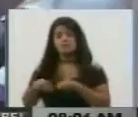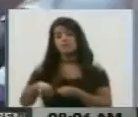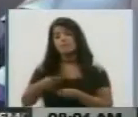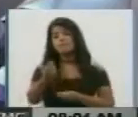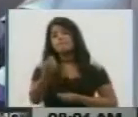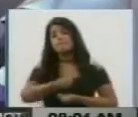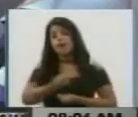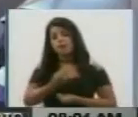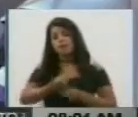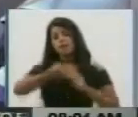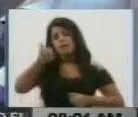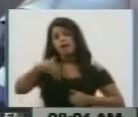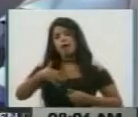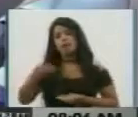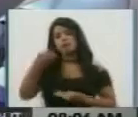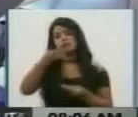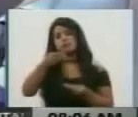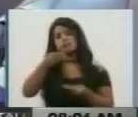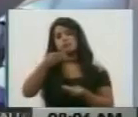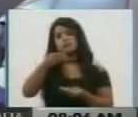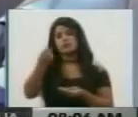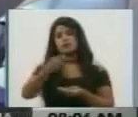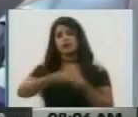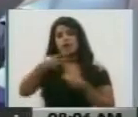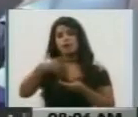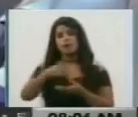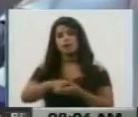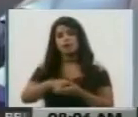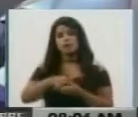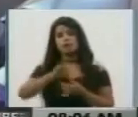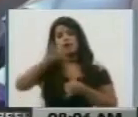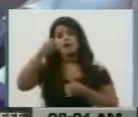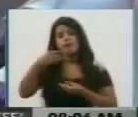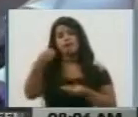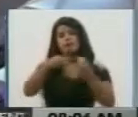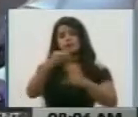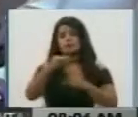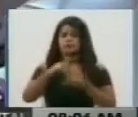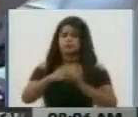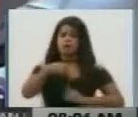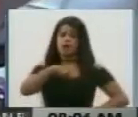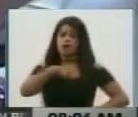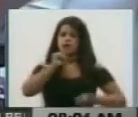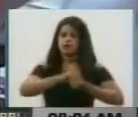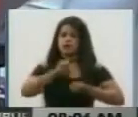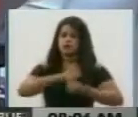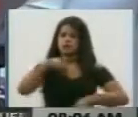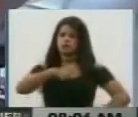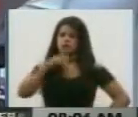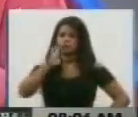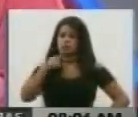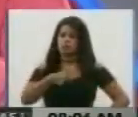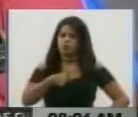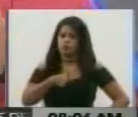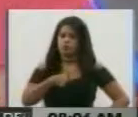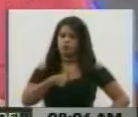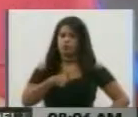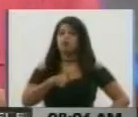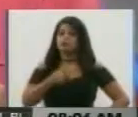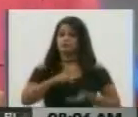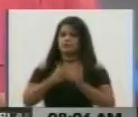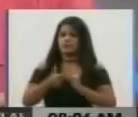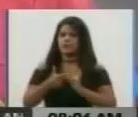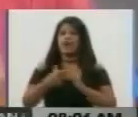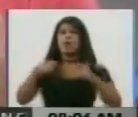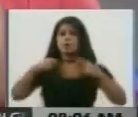ponerle un pote de fórmula al precio que le da la gana al tipo que te la está vendiendo, por decirte algo. Eso es una crisis de